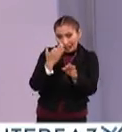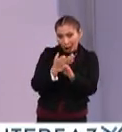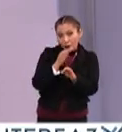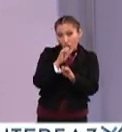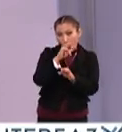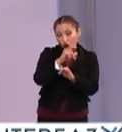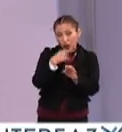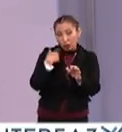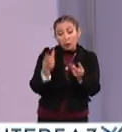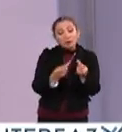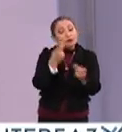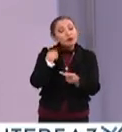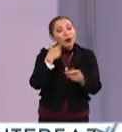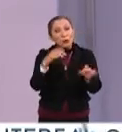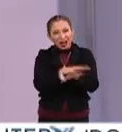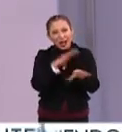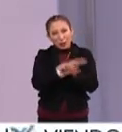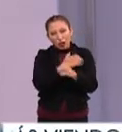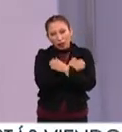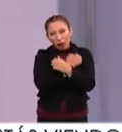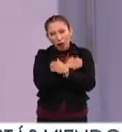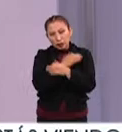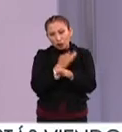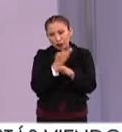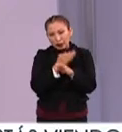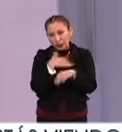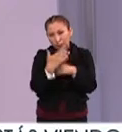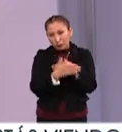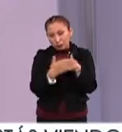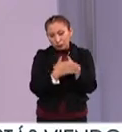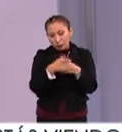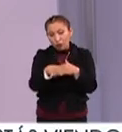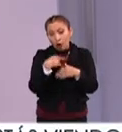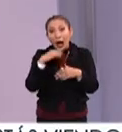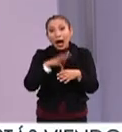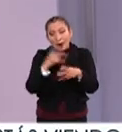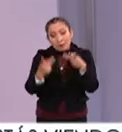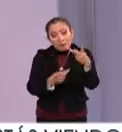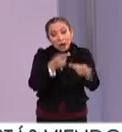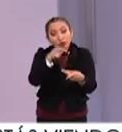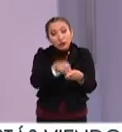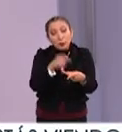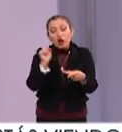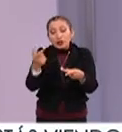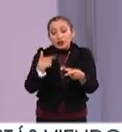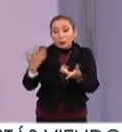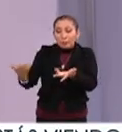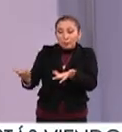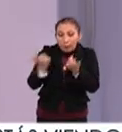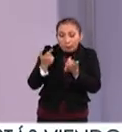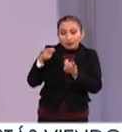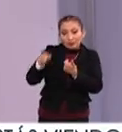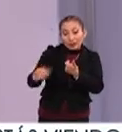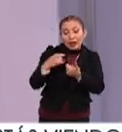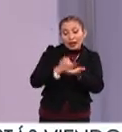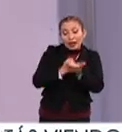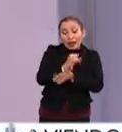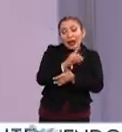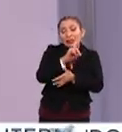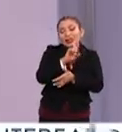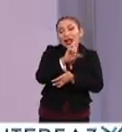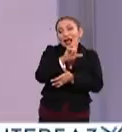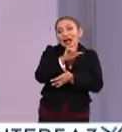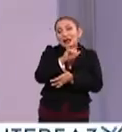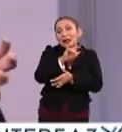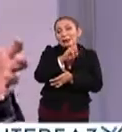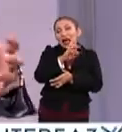llevando a cabo con motivo de las reformas que eventualmente habrá en materia de educación. Justamente la deliberación, la democracia deliberativa lo que